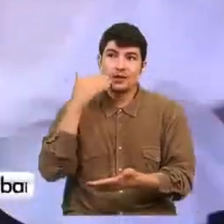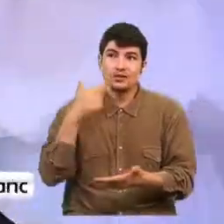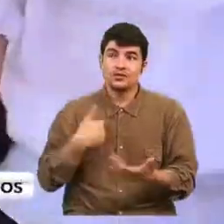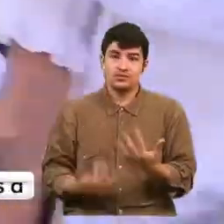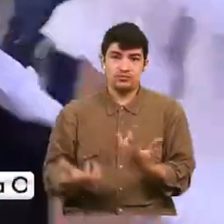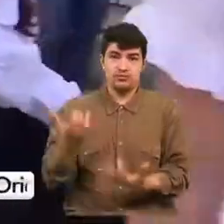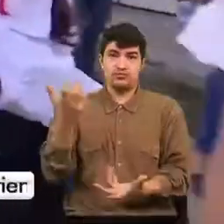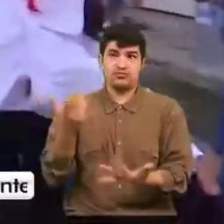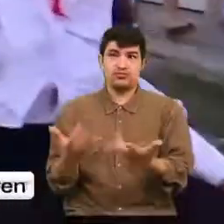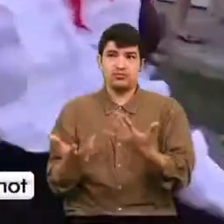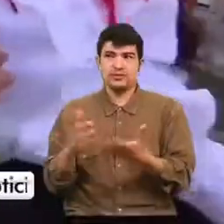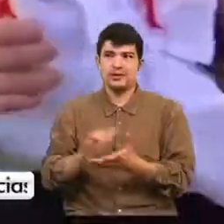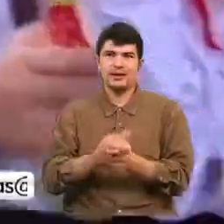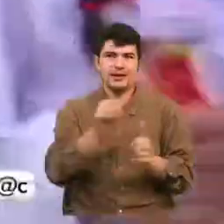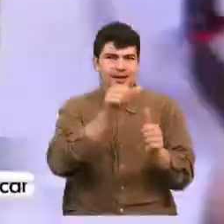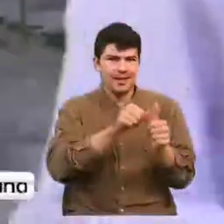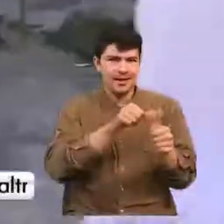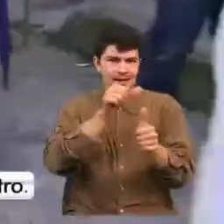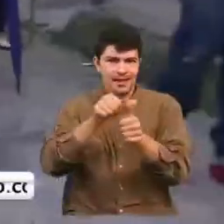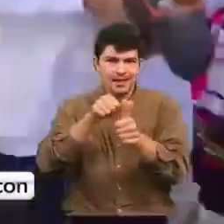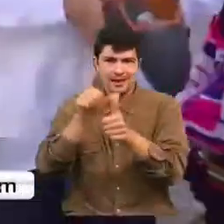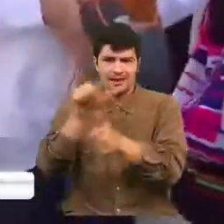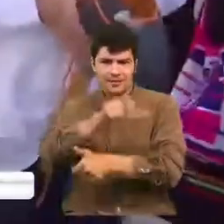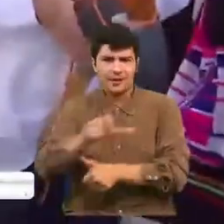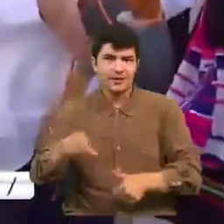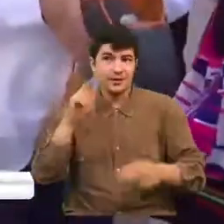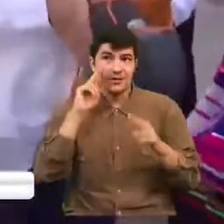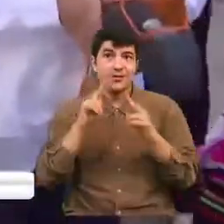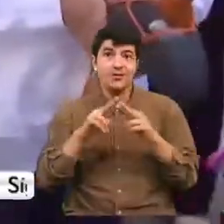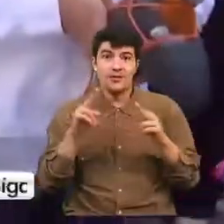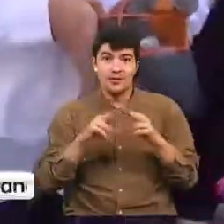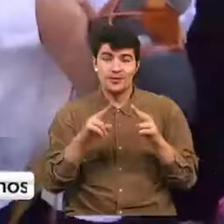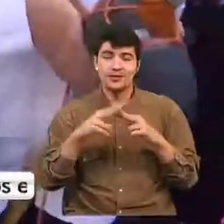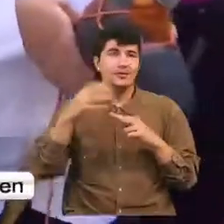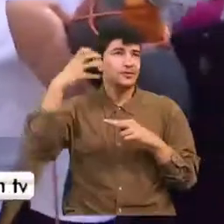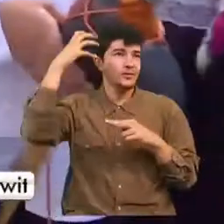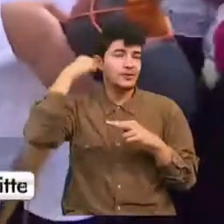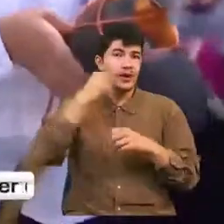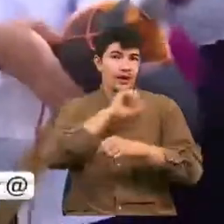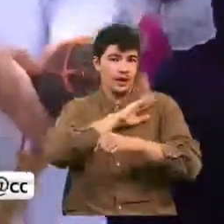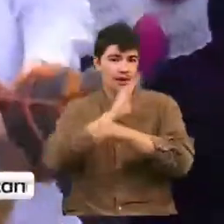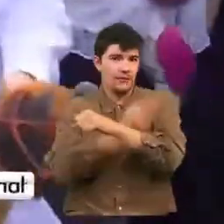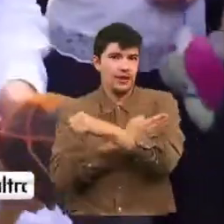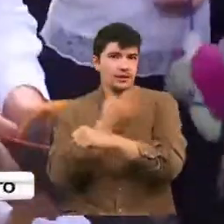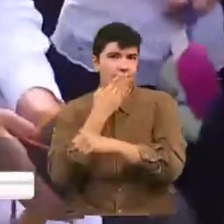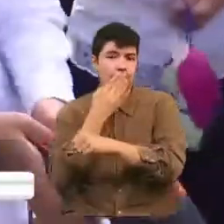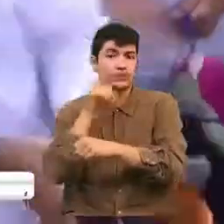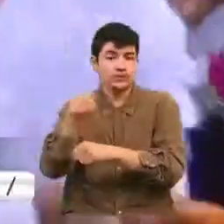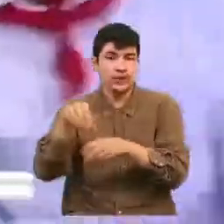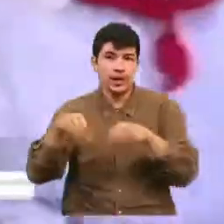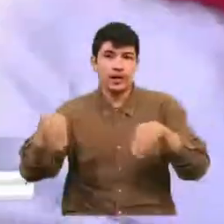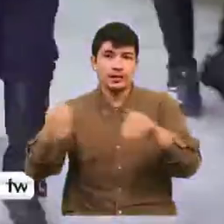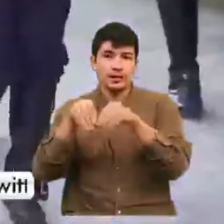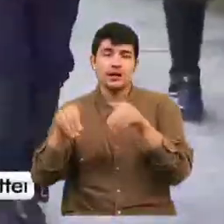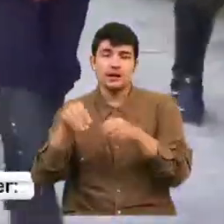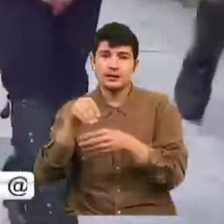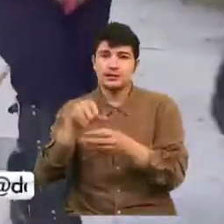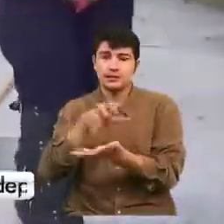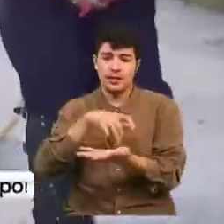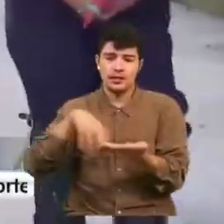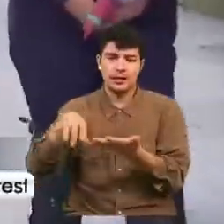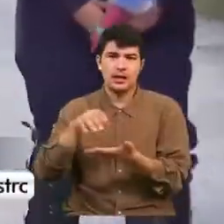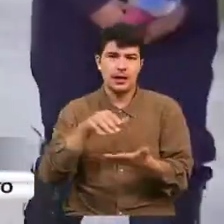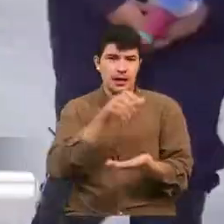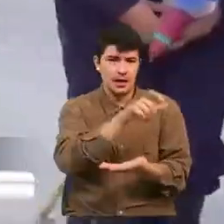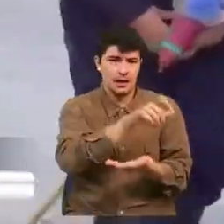comparsa descubrió la raza de nuestros ancestros, la fuerza indígena de esta tierra santandereana, el pueblo campesino que